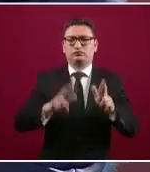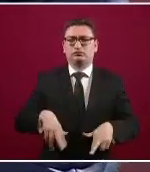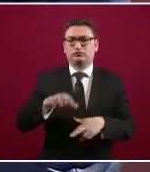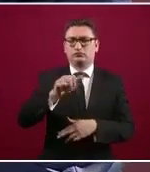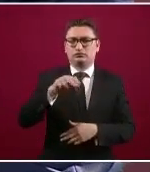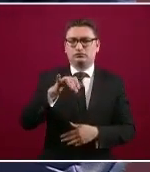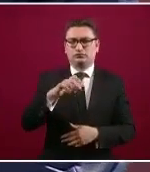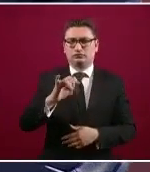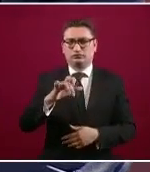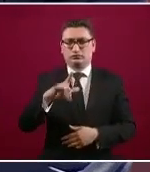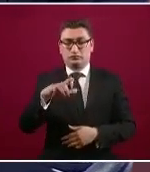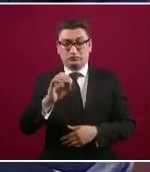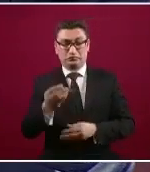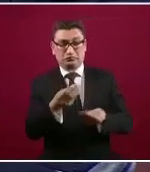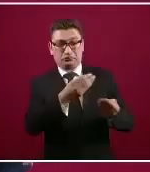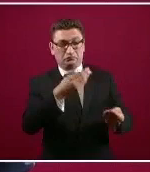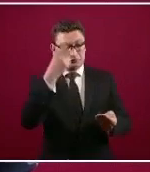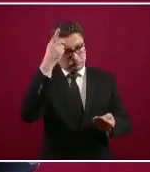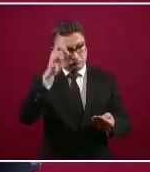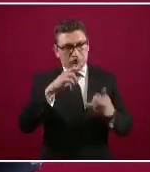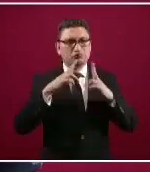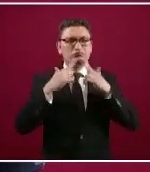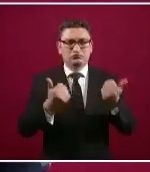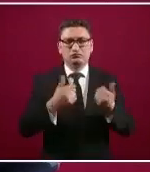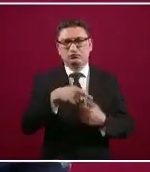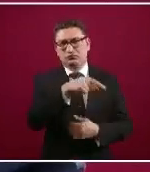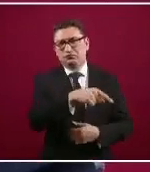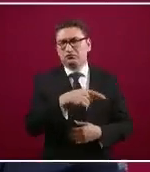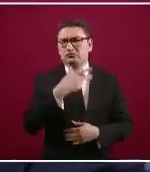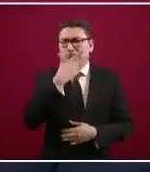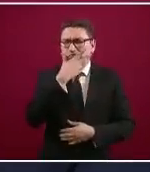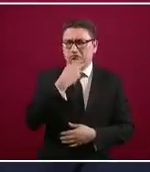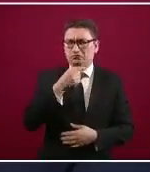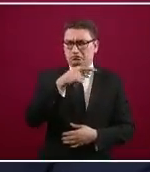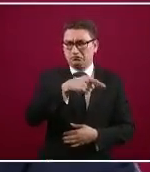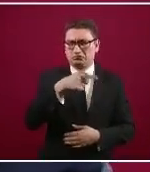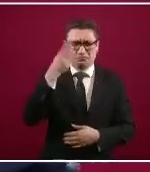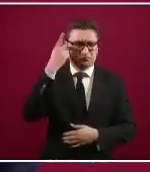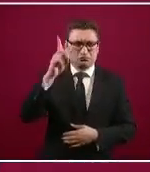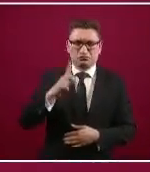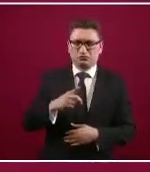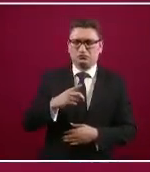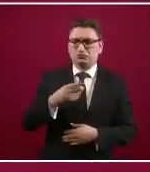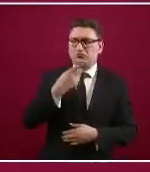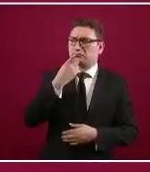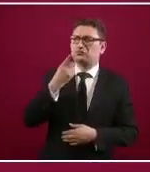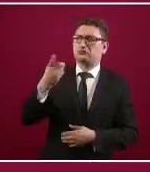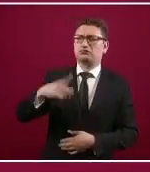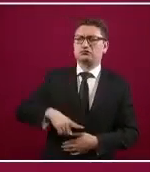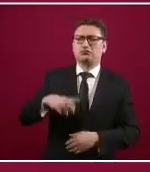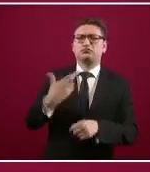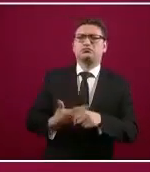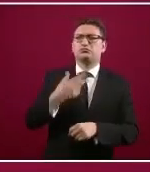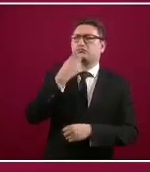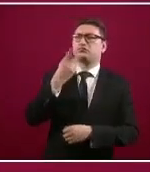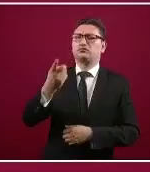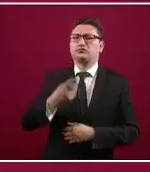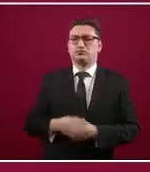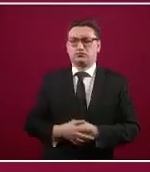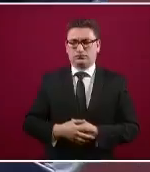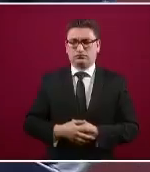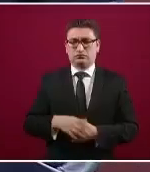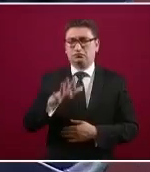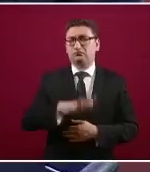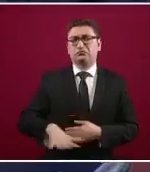al dueño de la hacienda, y este señor le contestó al gobernador diciéndole que si los